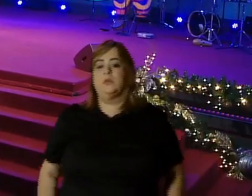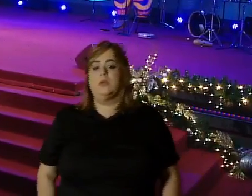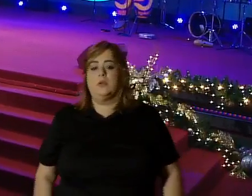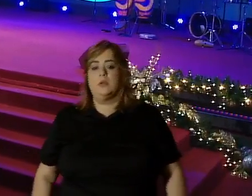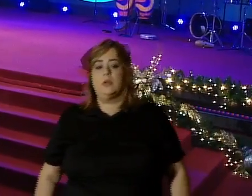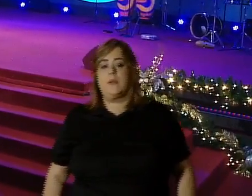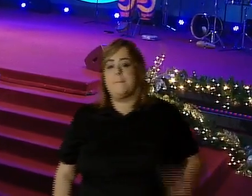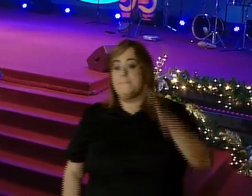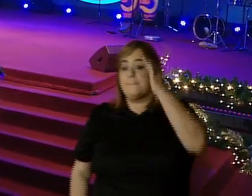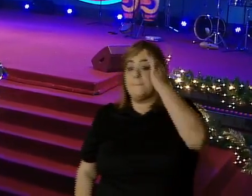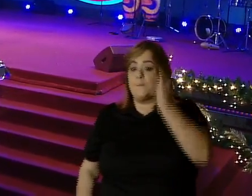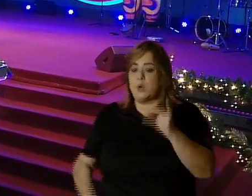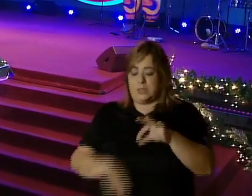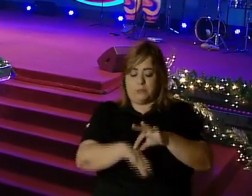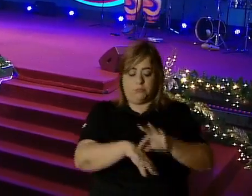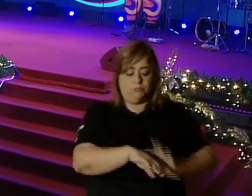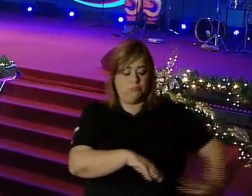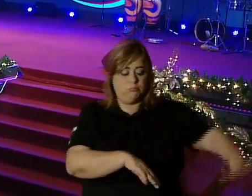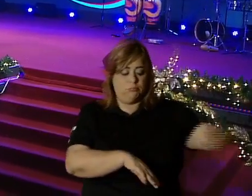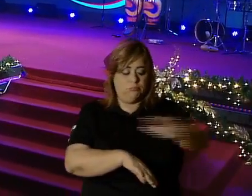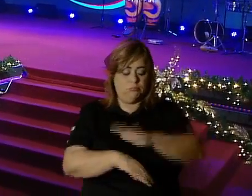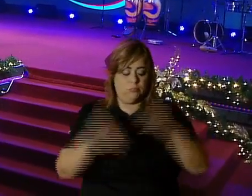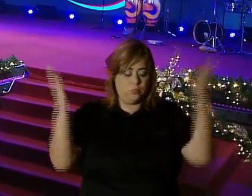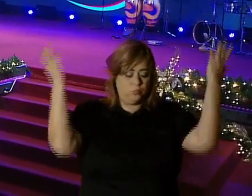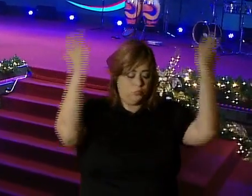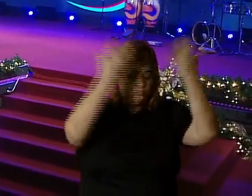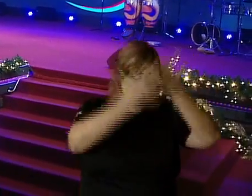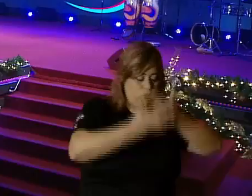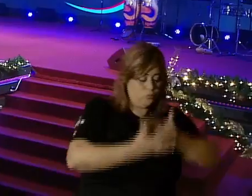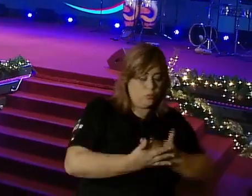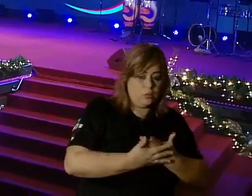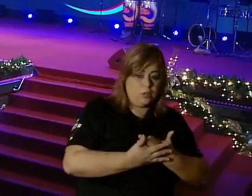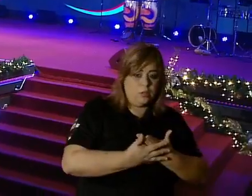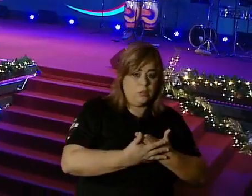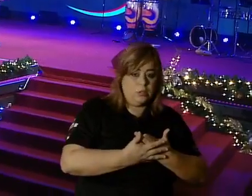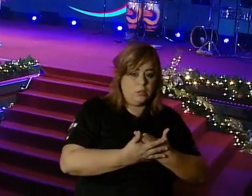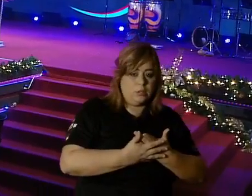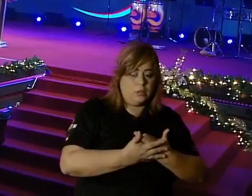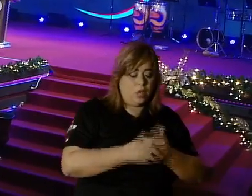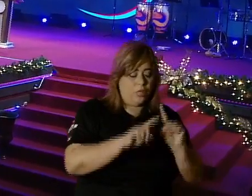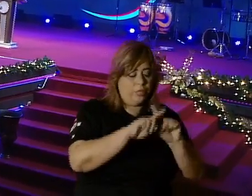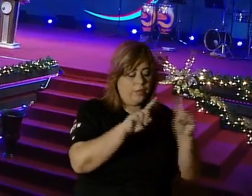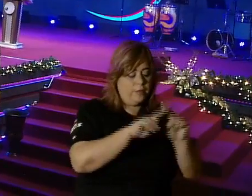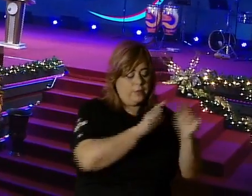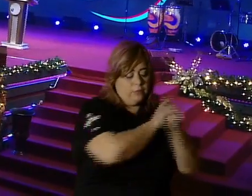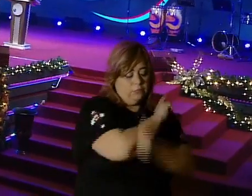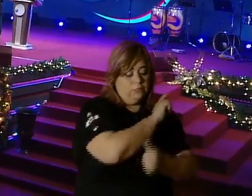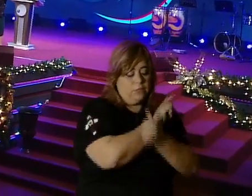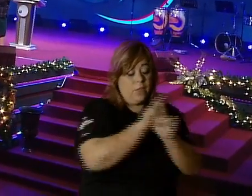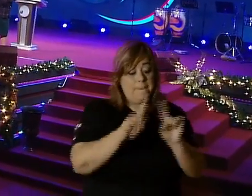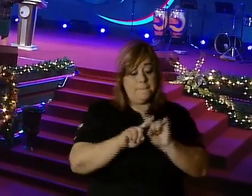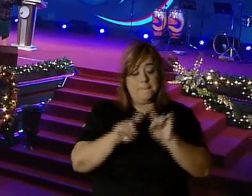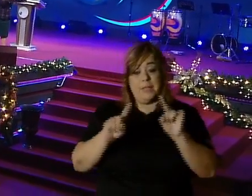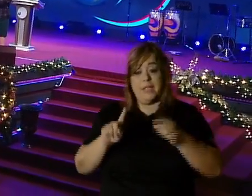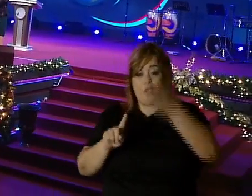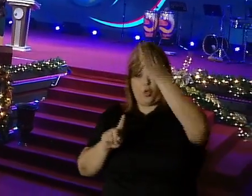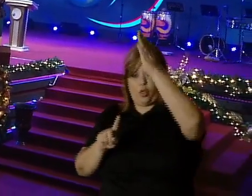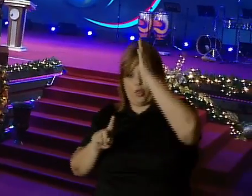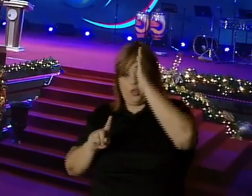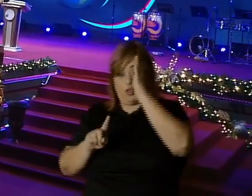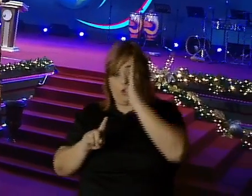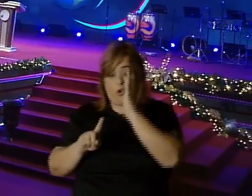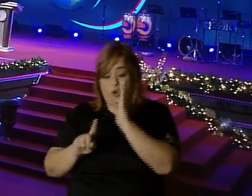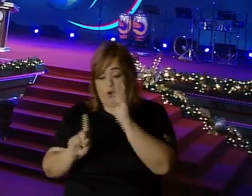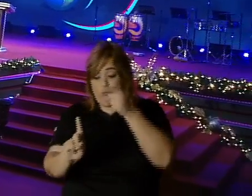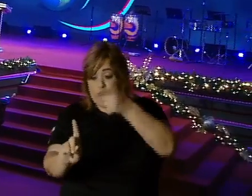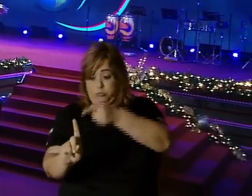que tinieblas cubrirán la tierra, y eso lo estamos viendo, oscuridad las naciones, mas sobre ti amanecerá Jehová, y